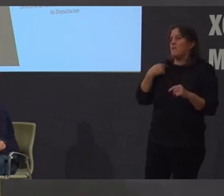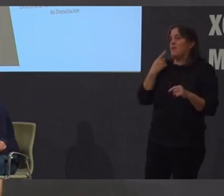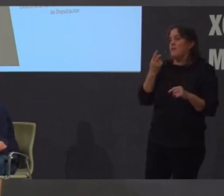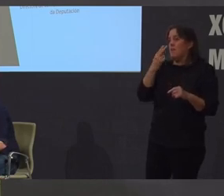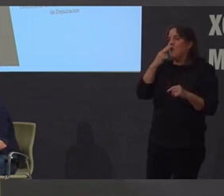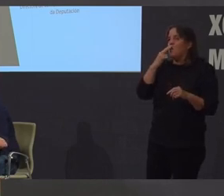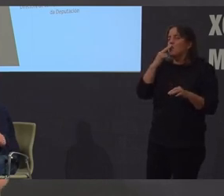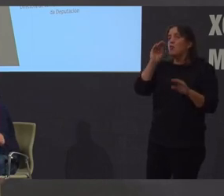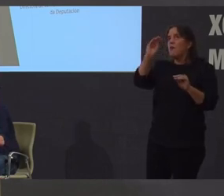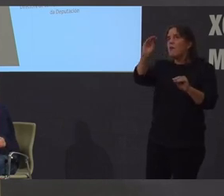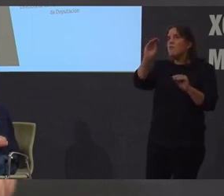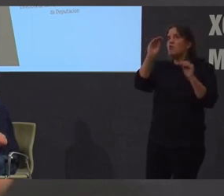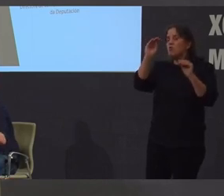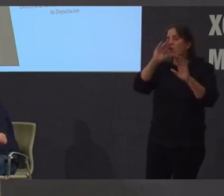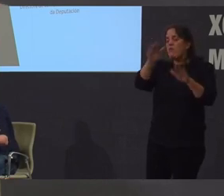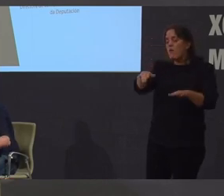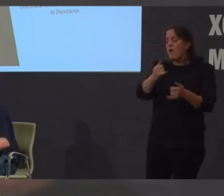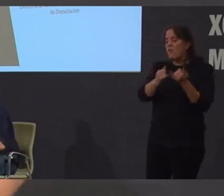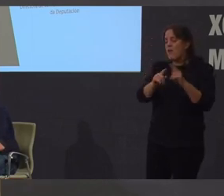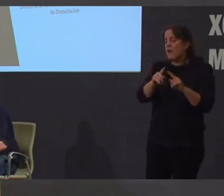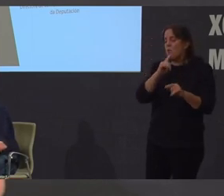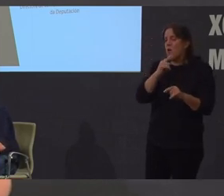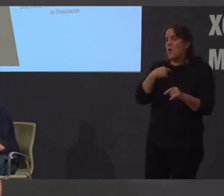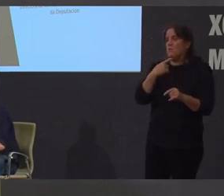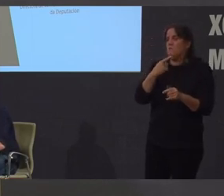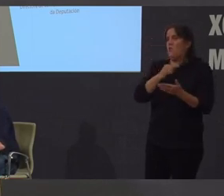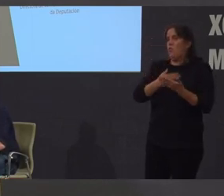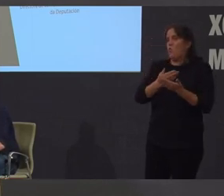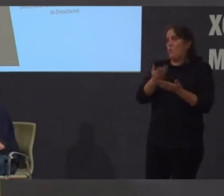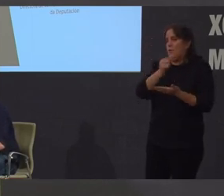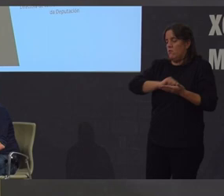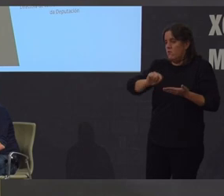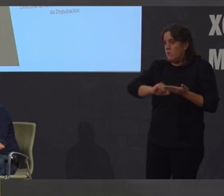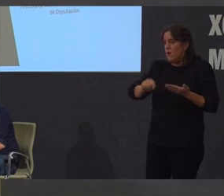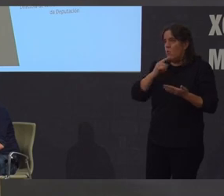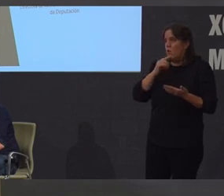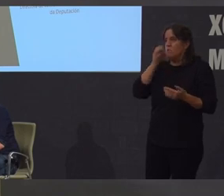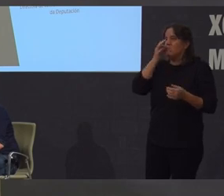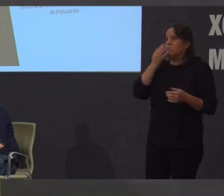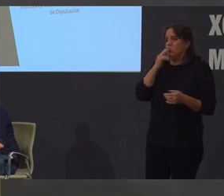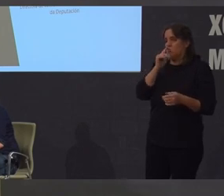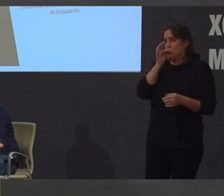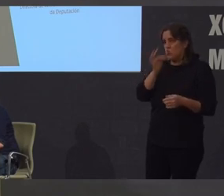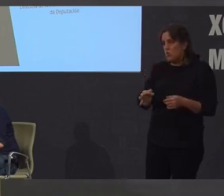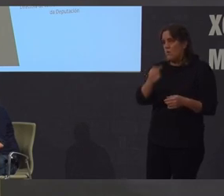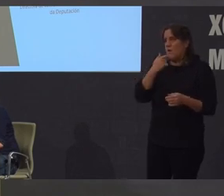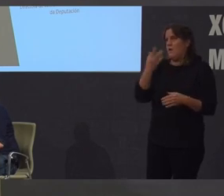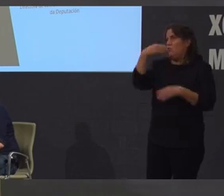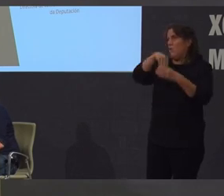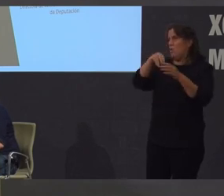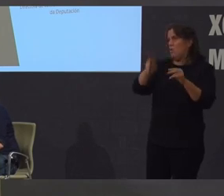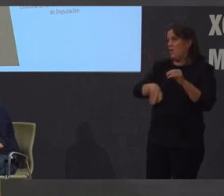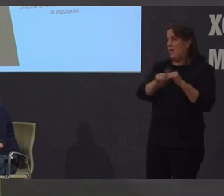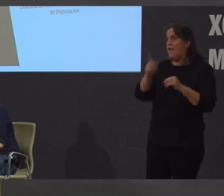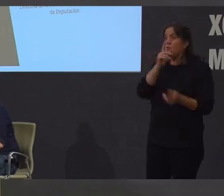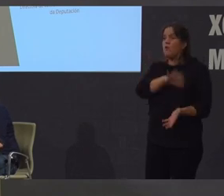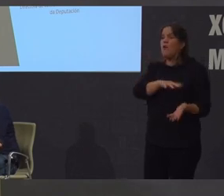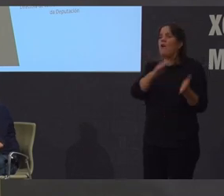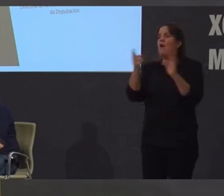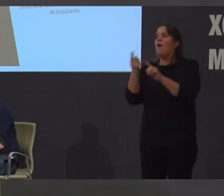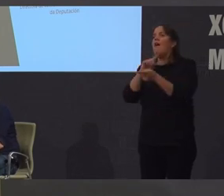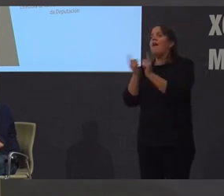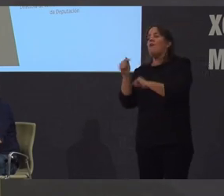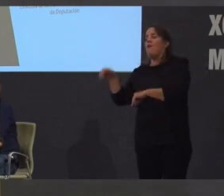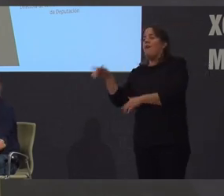era rellenar ese documento, jurar que no habían pertenecido a los nacionalsocialistas y ya podían pasar a la administración. Bastaba con